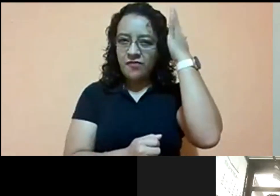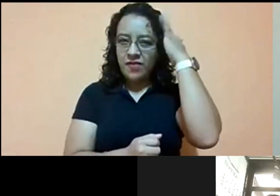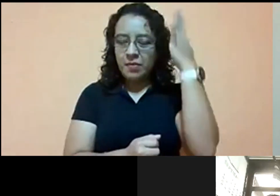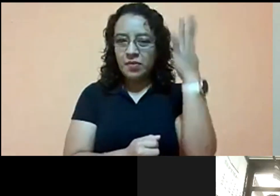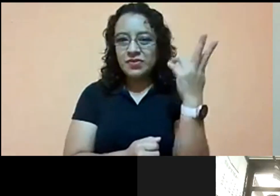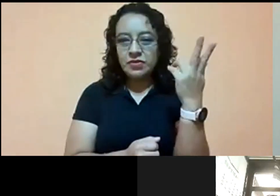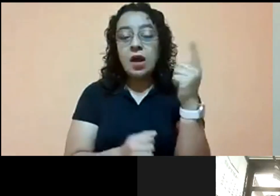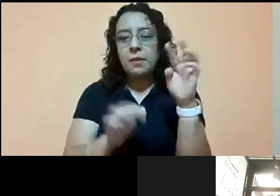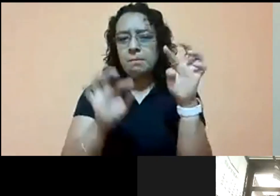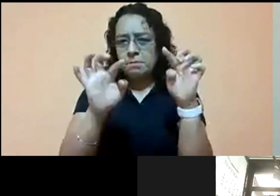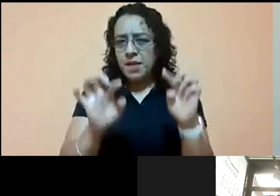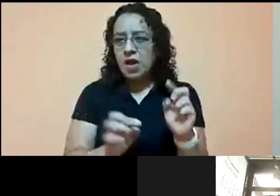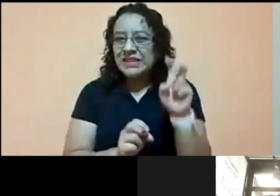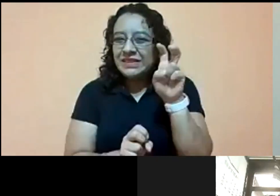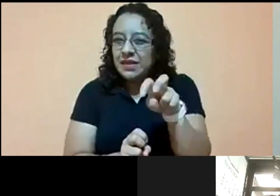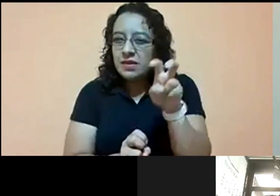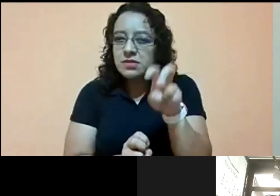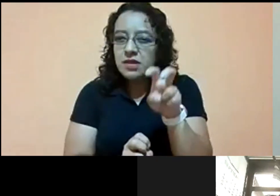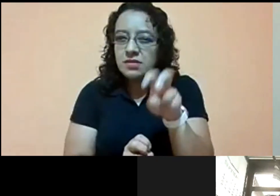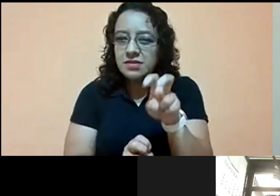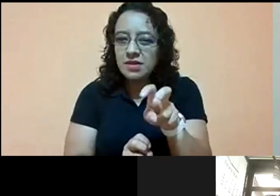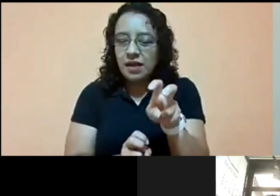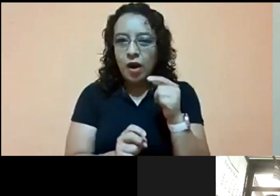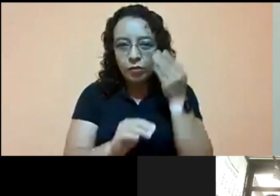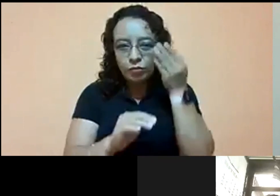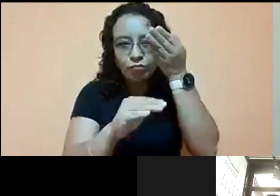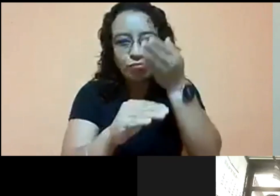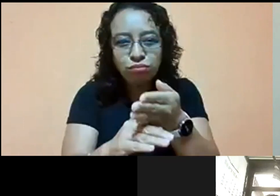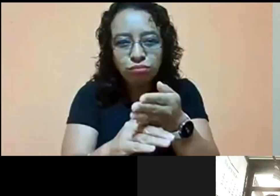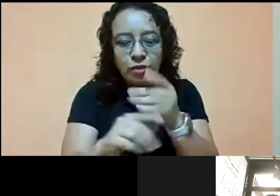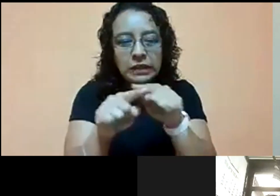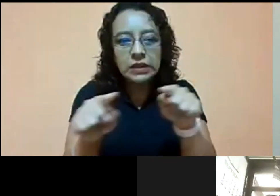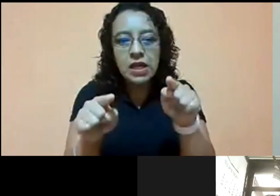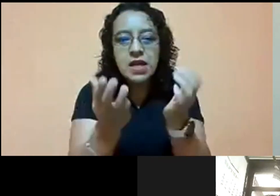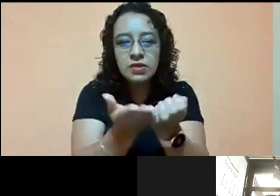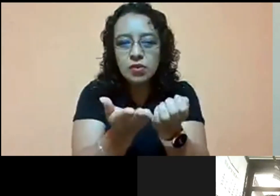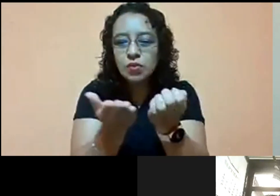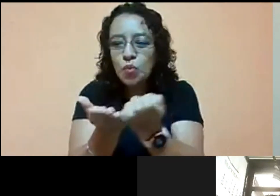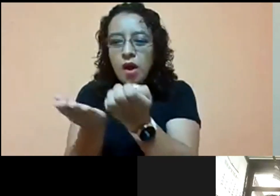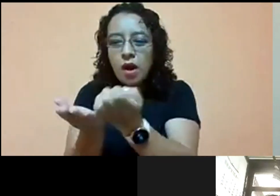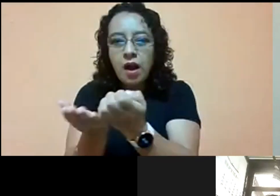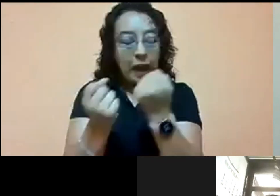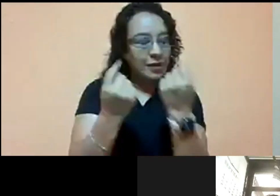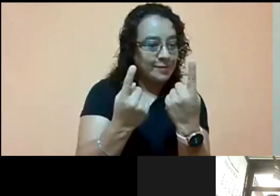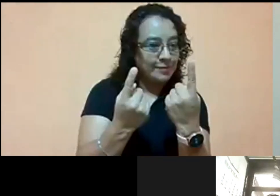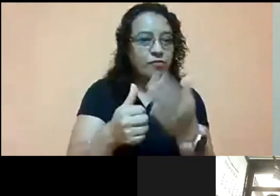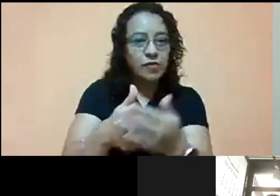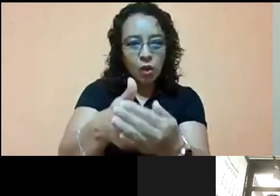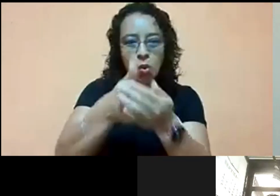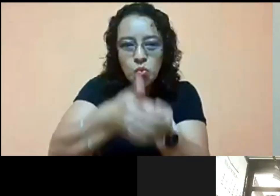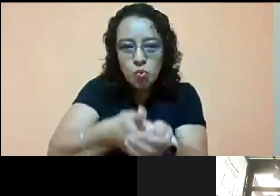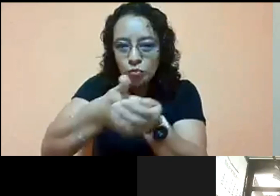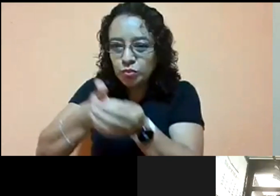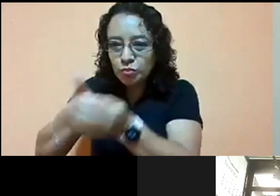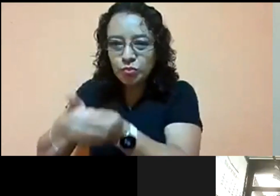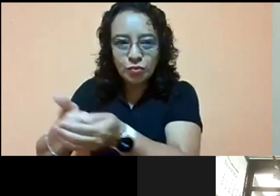necesidades más puntuales de todos los niños en las diferentes escuelas, en el centro educativo donde ustedes trabajan,